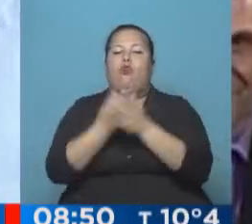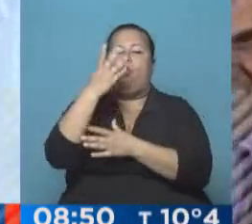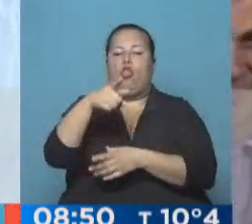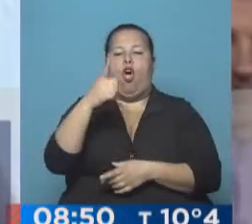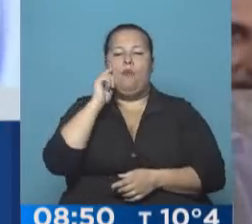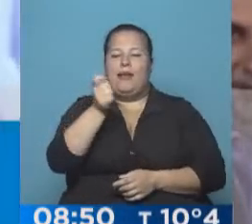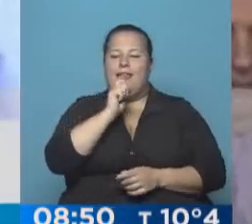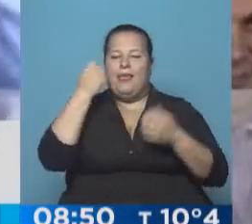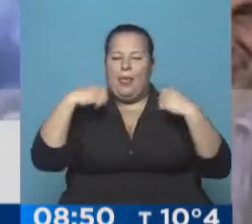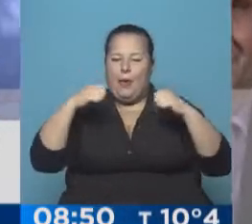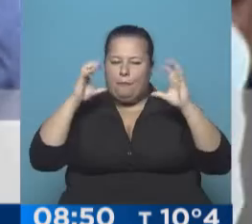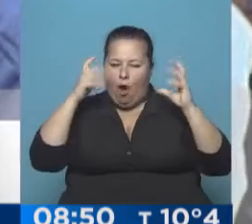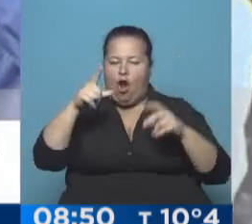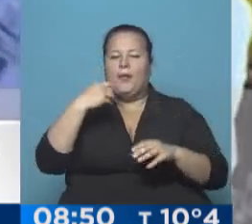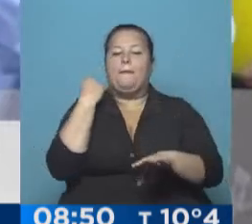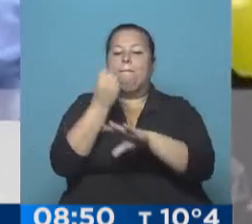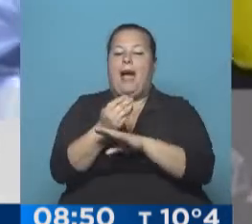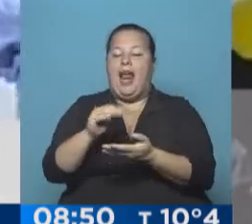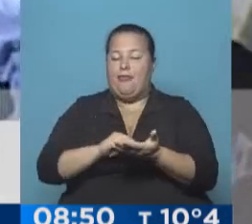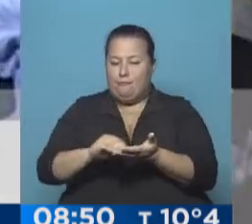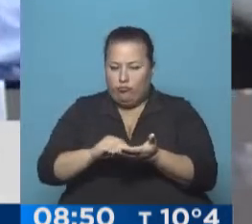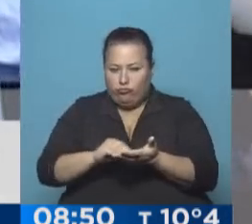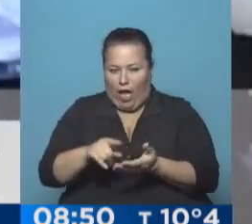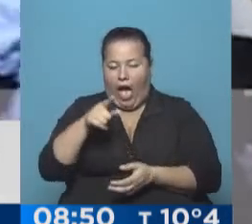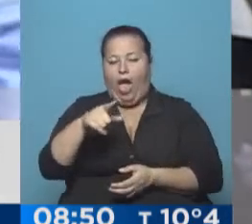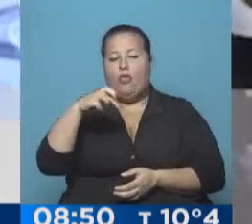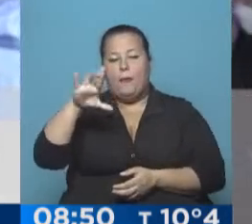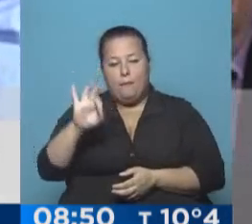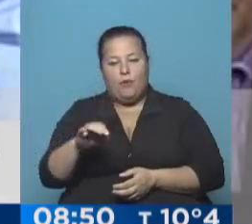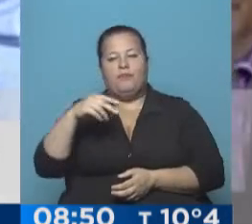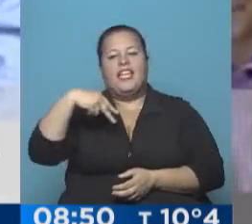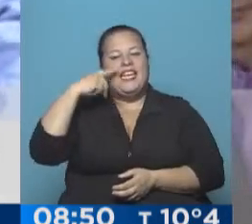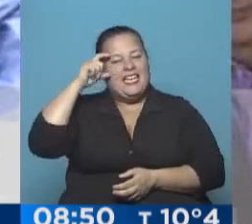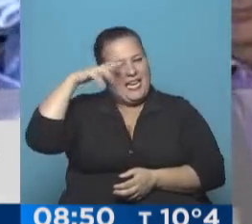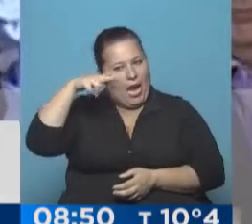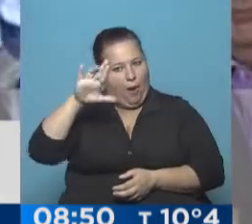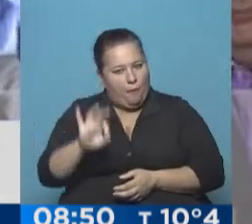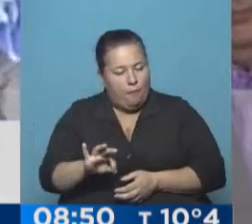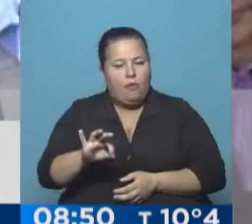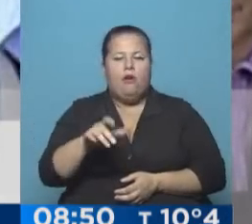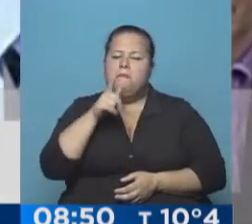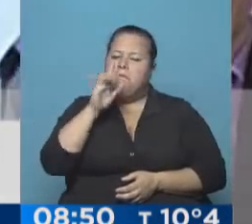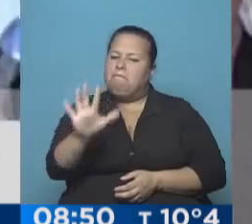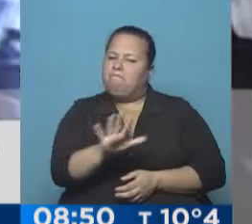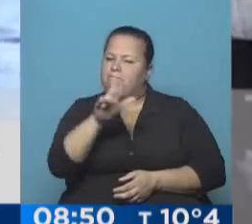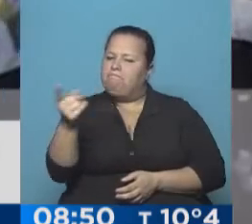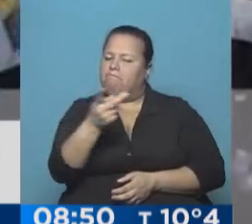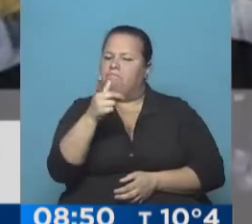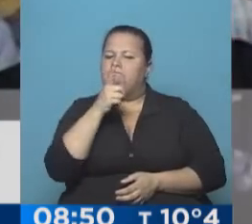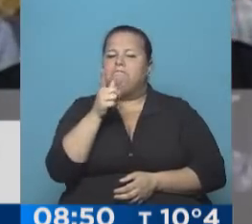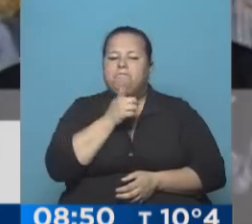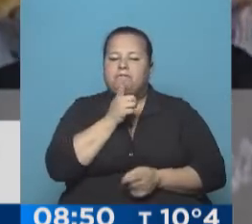el comentarista deportivo y candidato a diputado por el Pro Fernando niembro estaría sospechada de